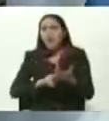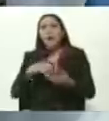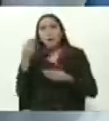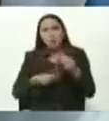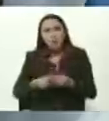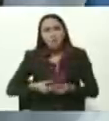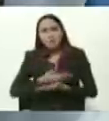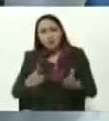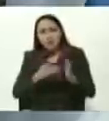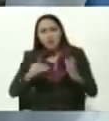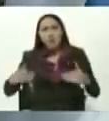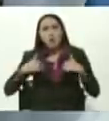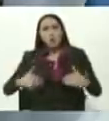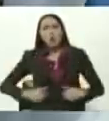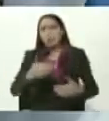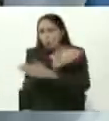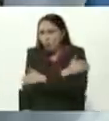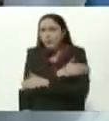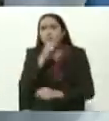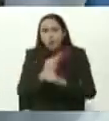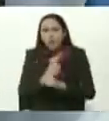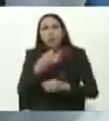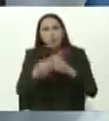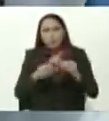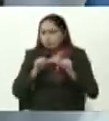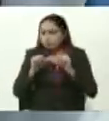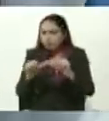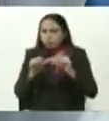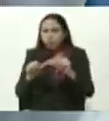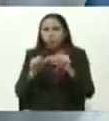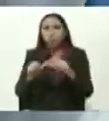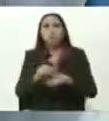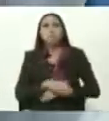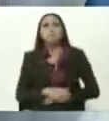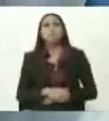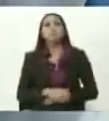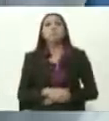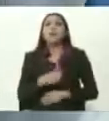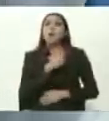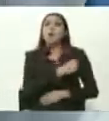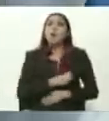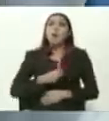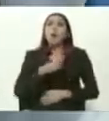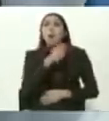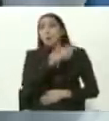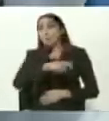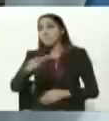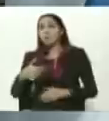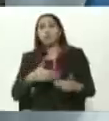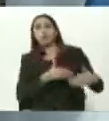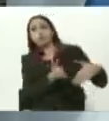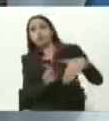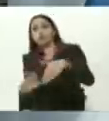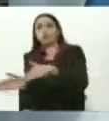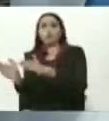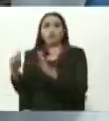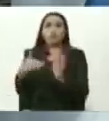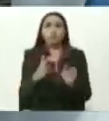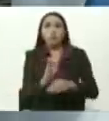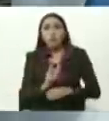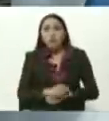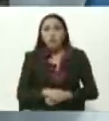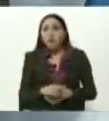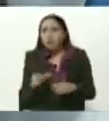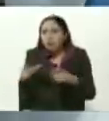humanos. Los felicito, de verdad, sigan adelante. Y lamentablemente quienes se desvíen del camino, bueno, que son una